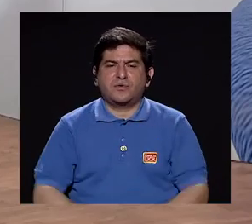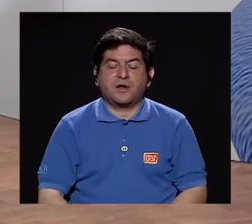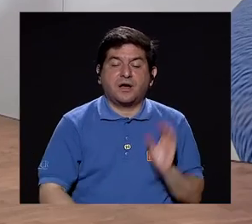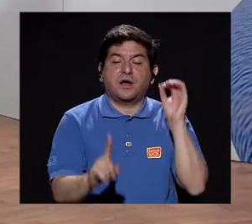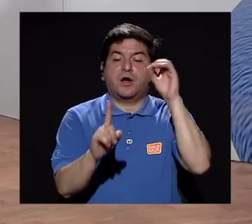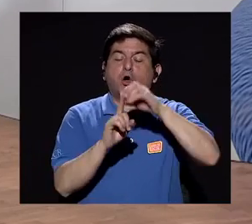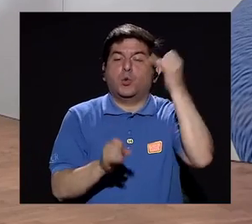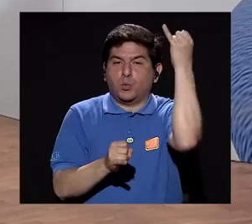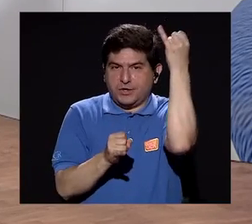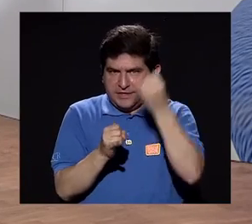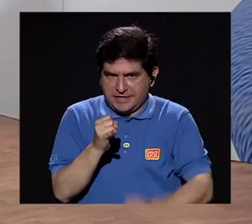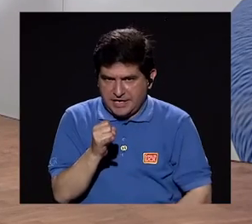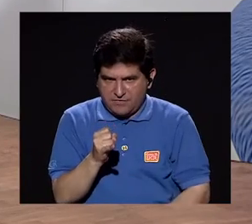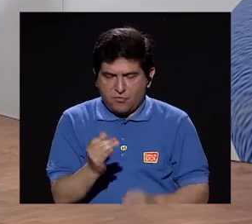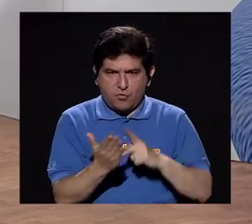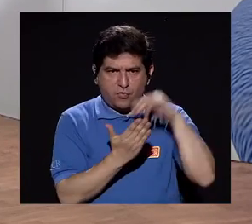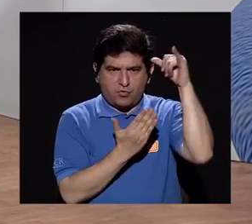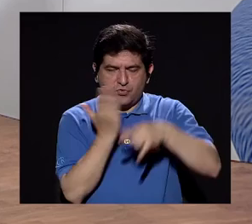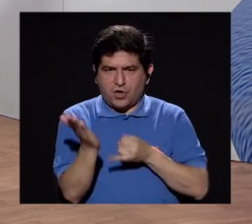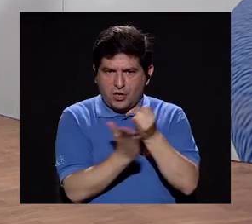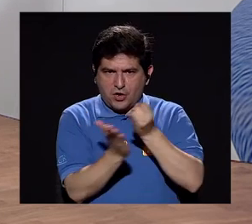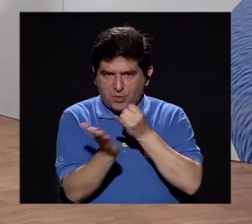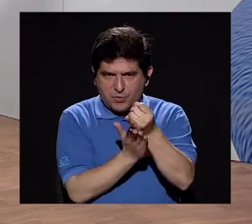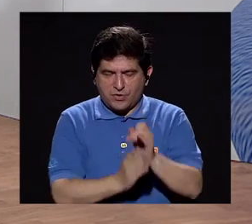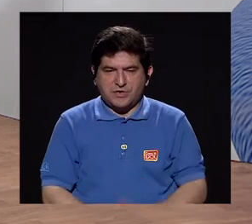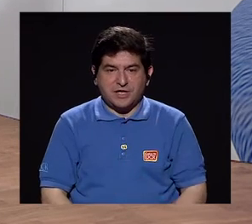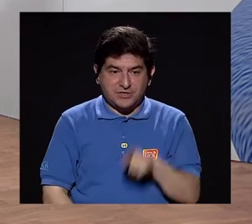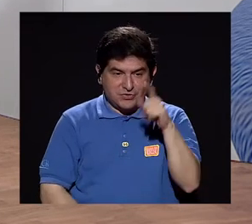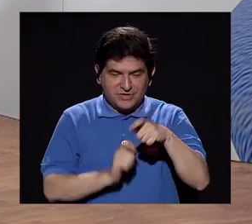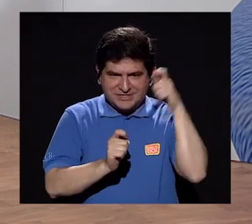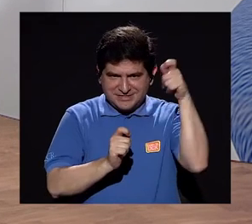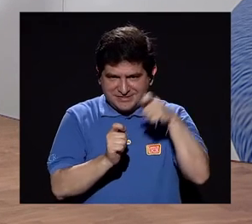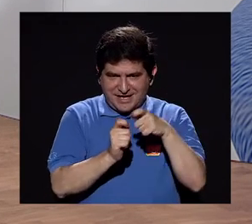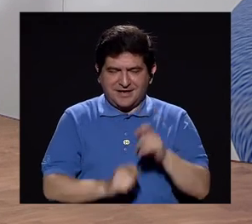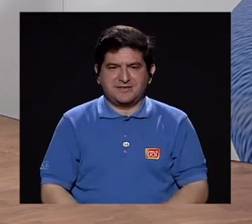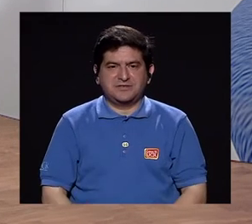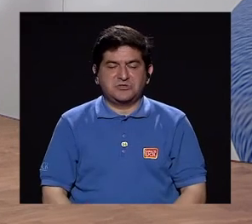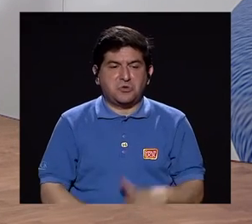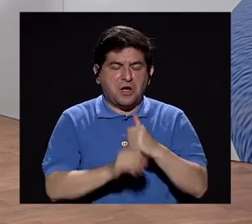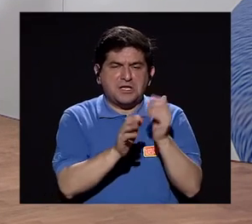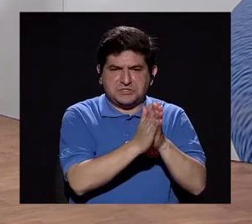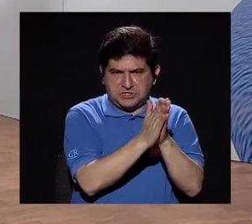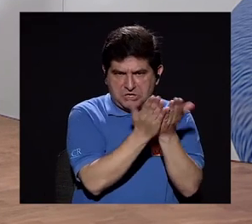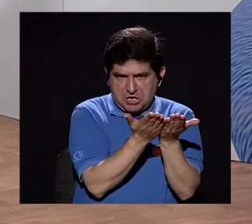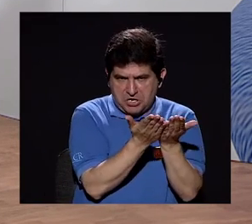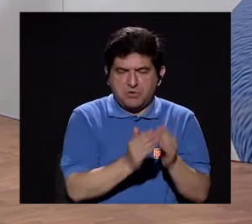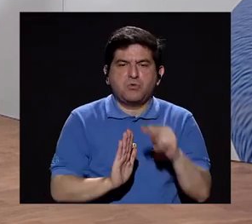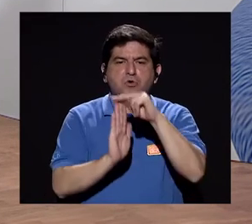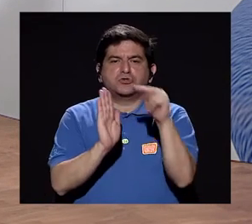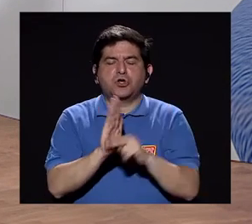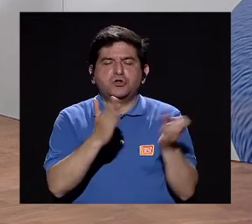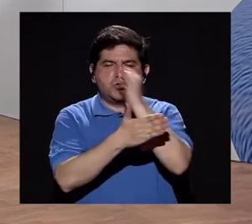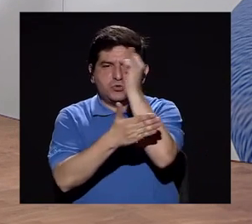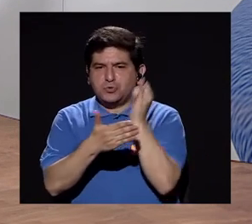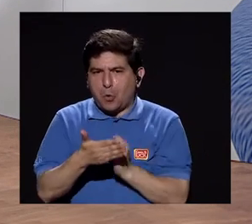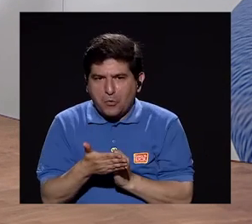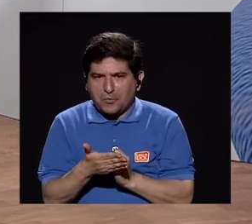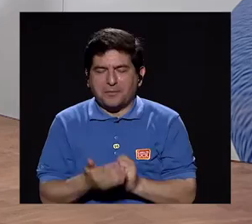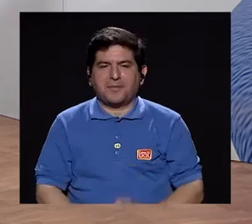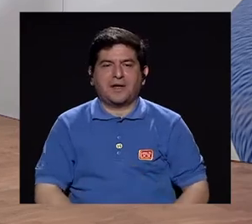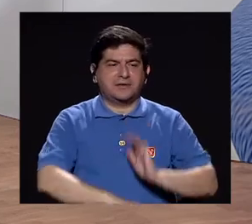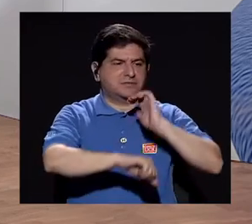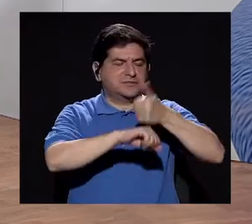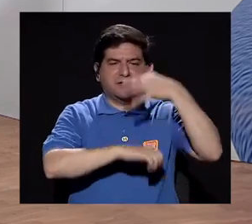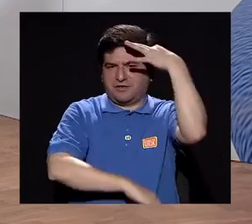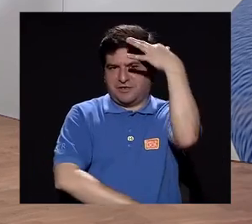nuestro objetivo final digamos en el proyecto de investigación es llegar ahí justamente para poder hacer manuales poder hacer normas de diseño